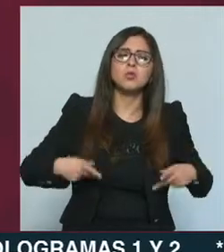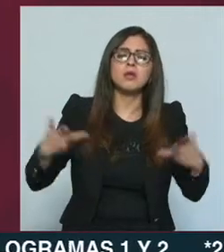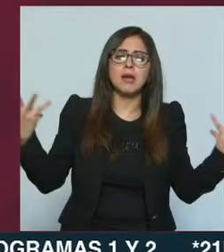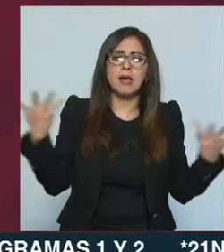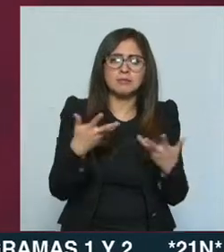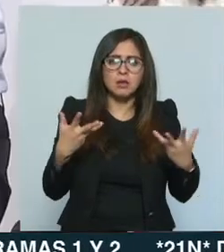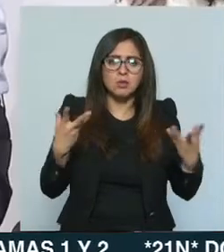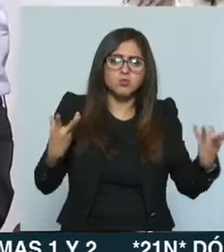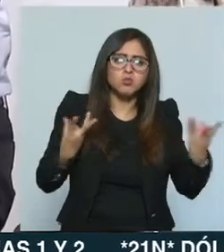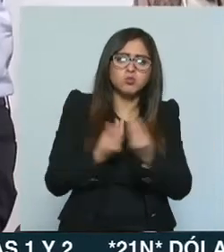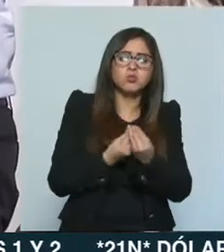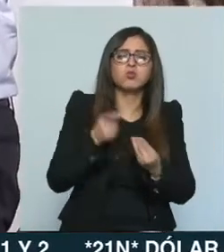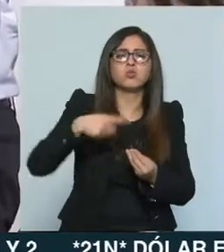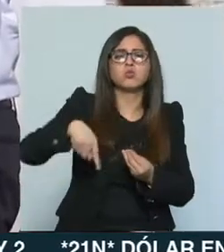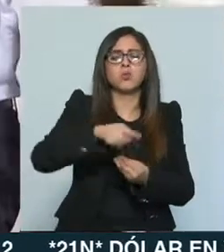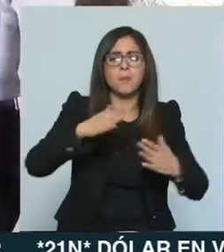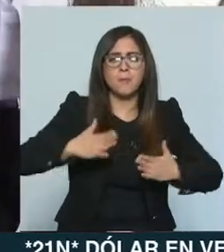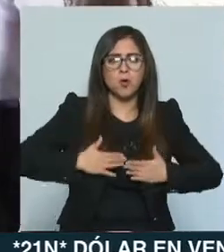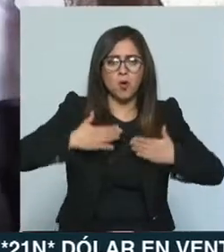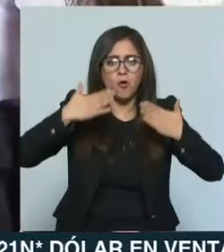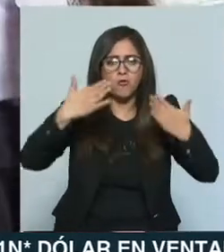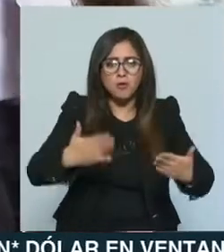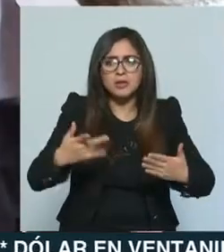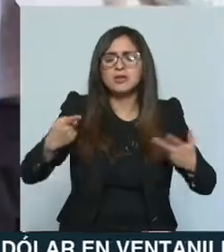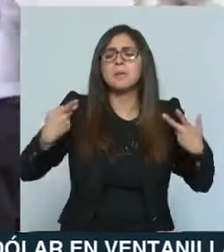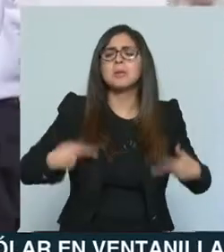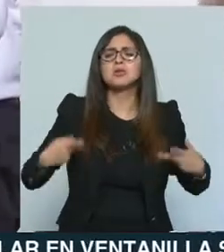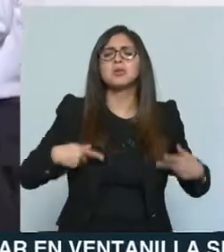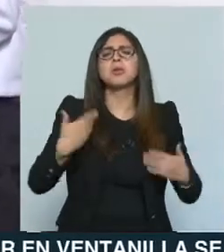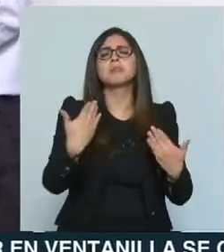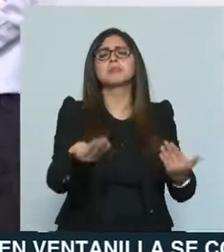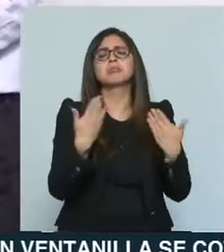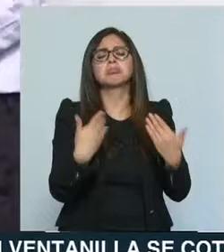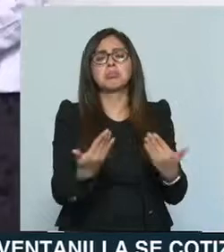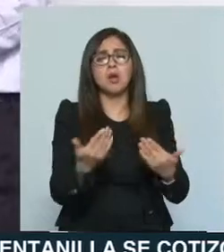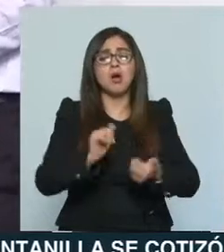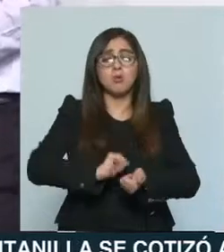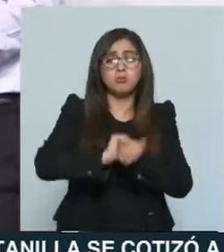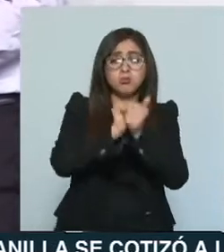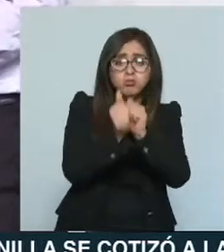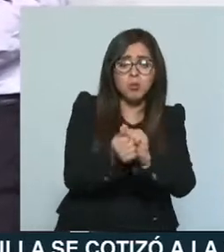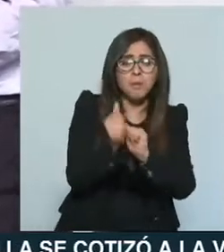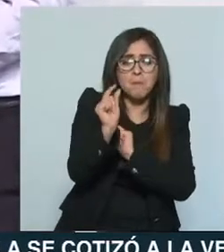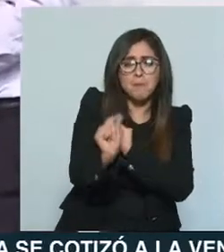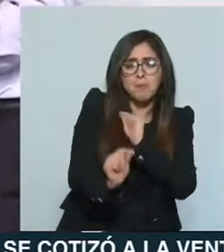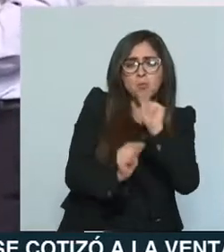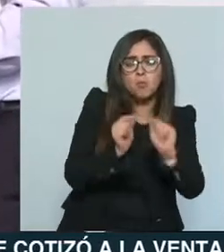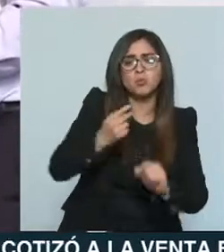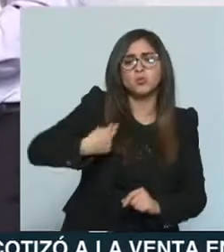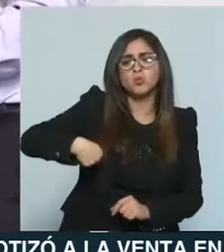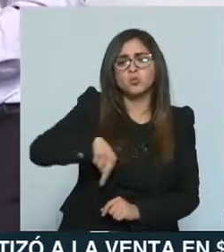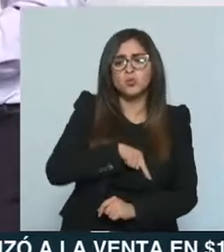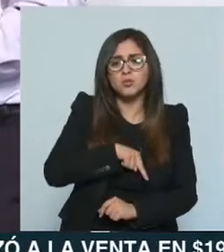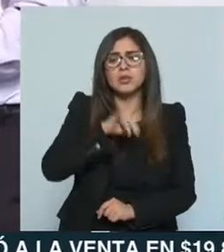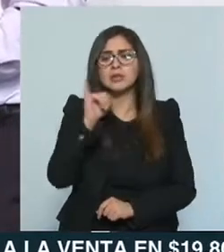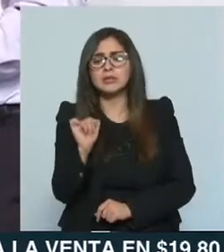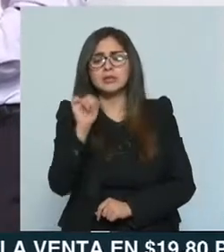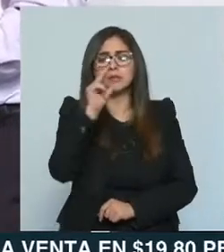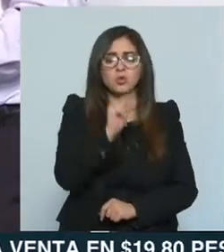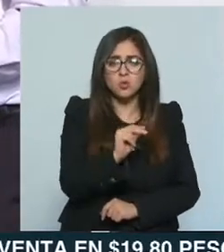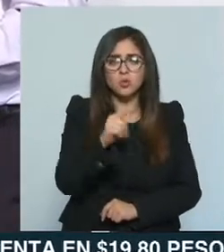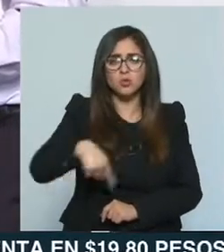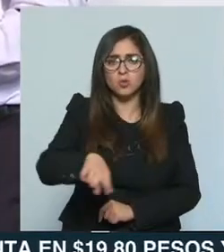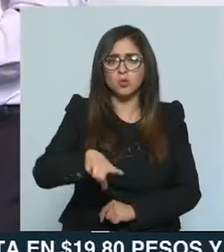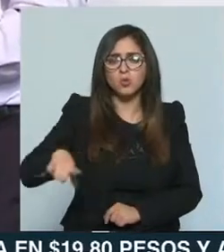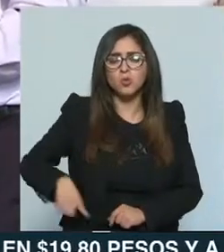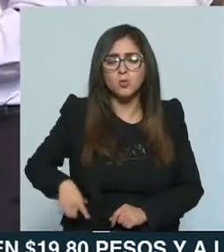bono de confianza, sí, casi ciega. Lo que nosotros estaremos evidentemente es apostando pues a que el